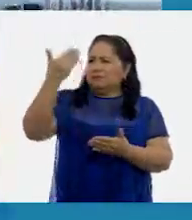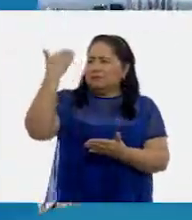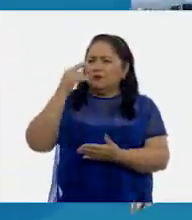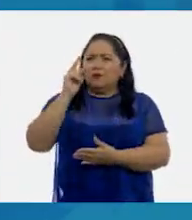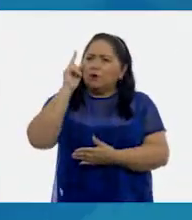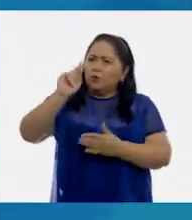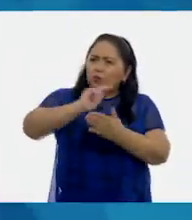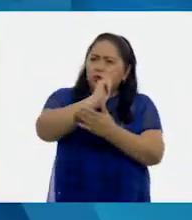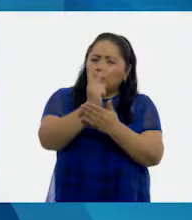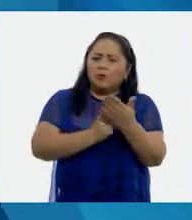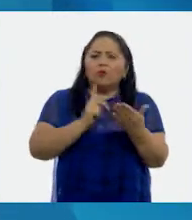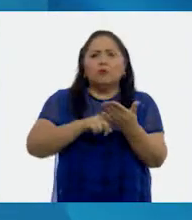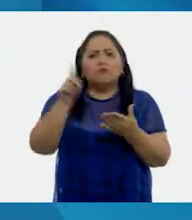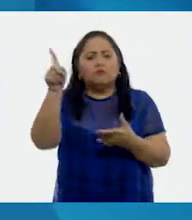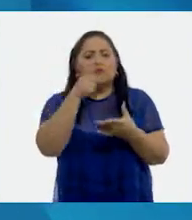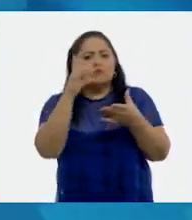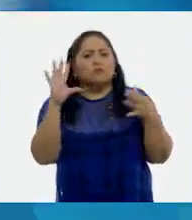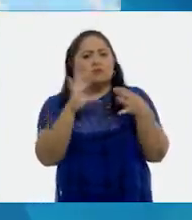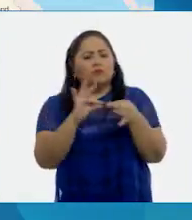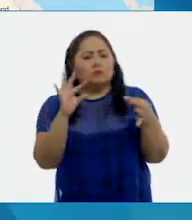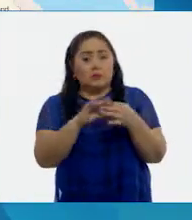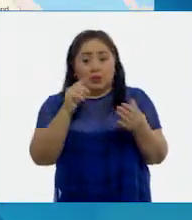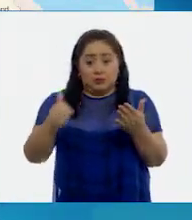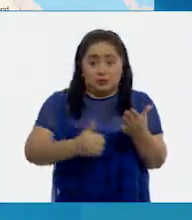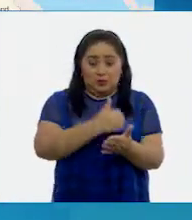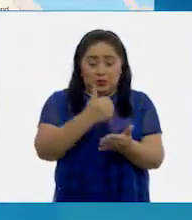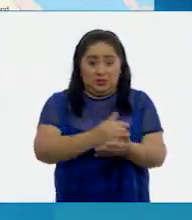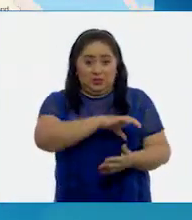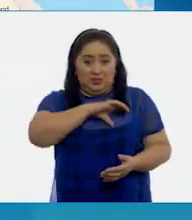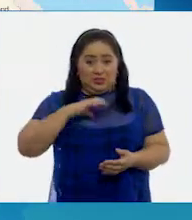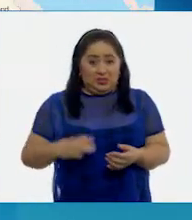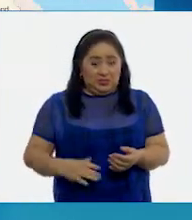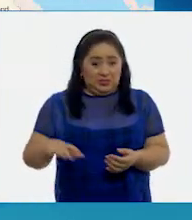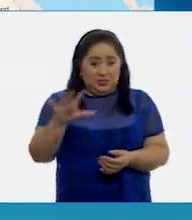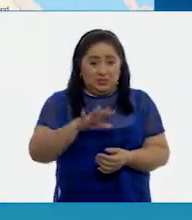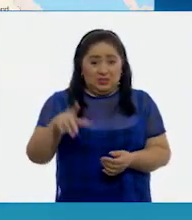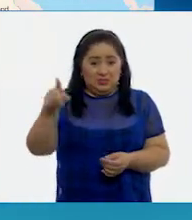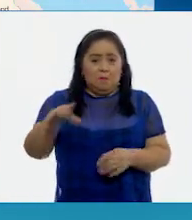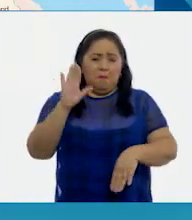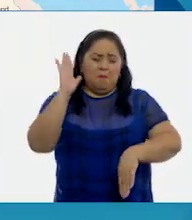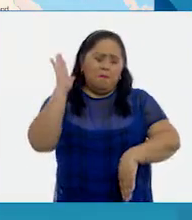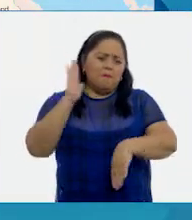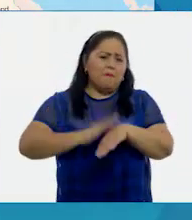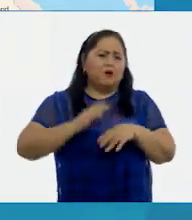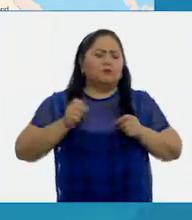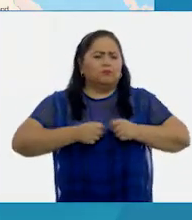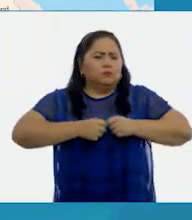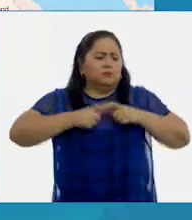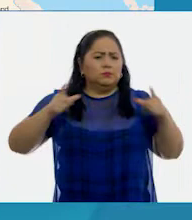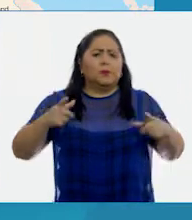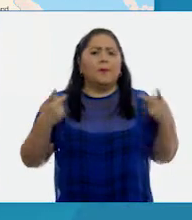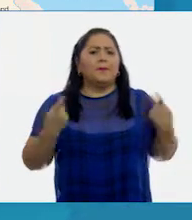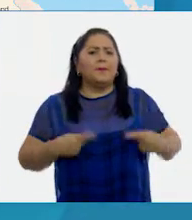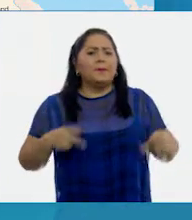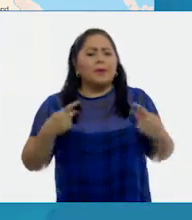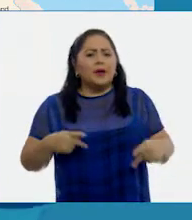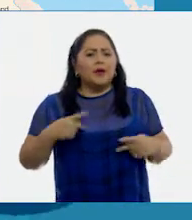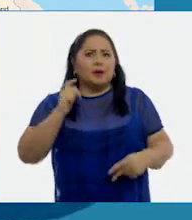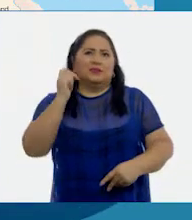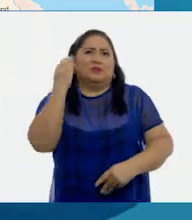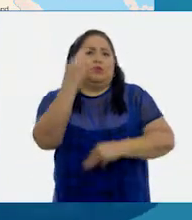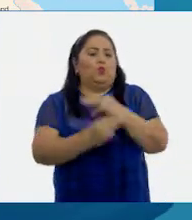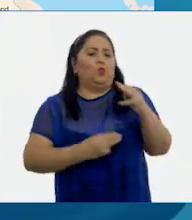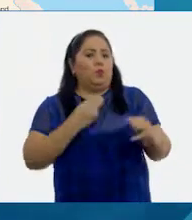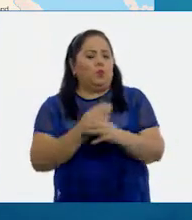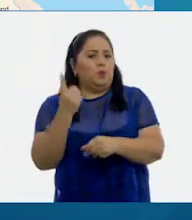un programa en el que se comentó que la ciudad china de Macao es la localidad con mayor densidad de población en el